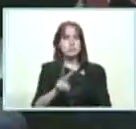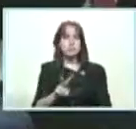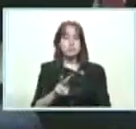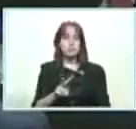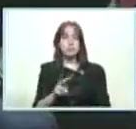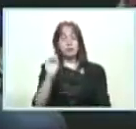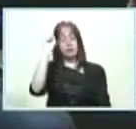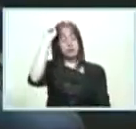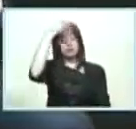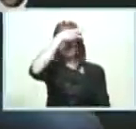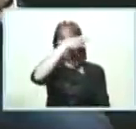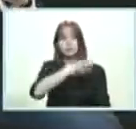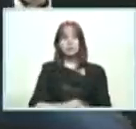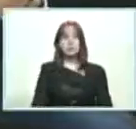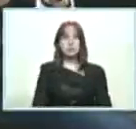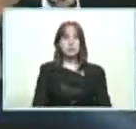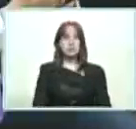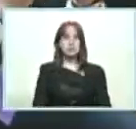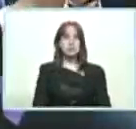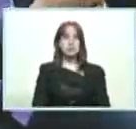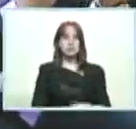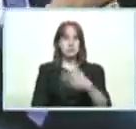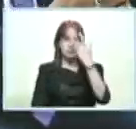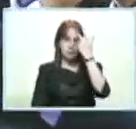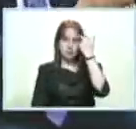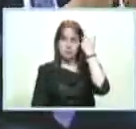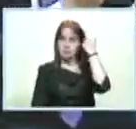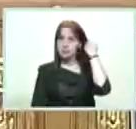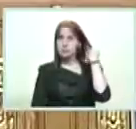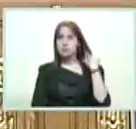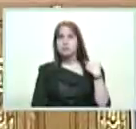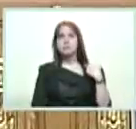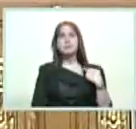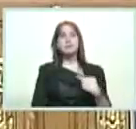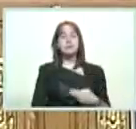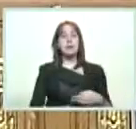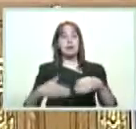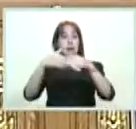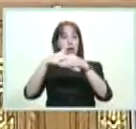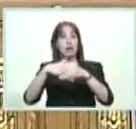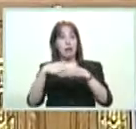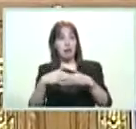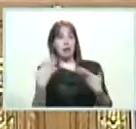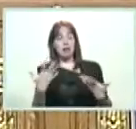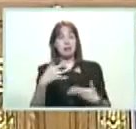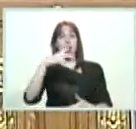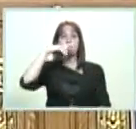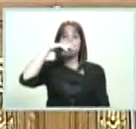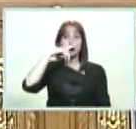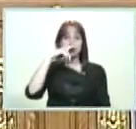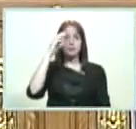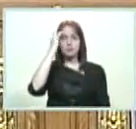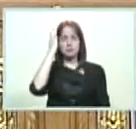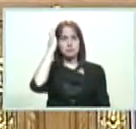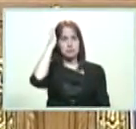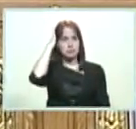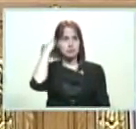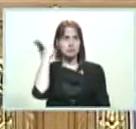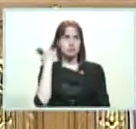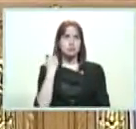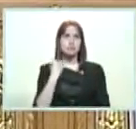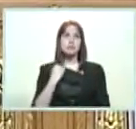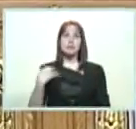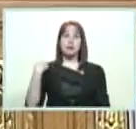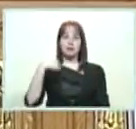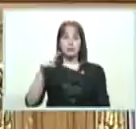Mr. Donald Trump, aquí está mi mano, si de mano se trata, aquí está mi palabra, que la